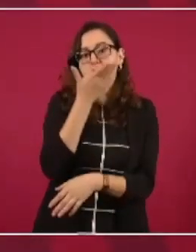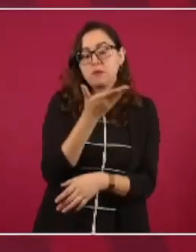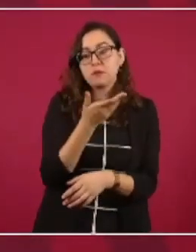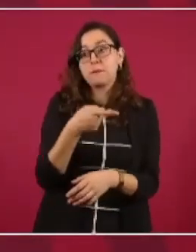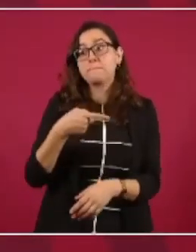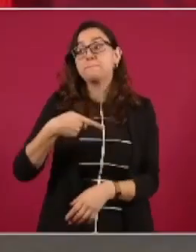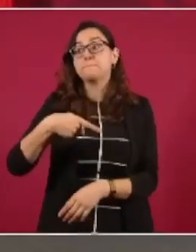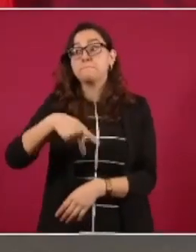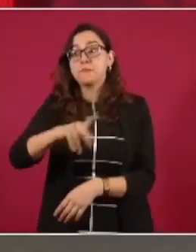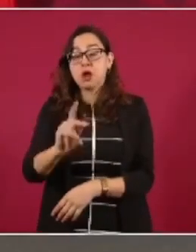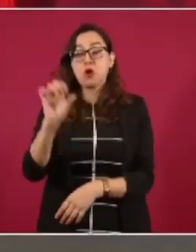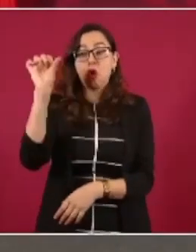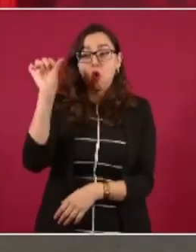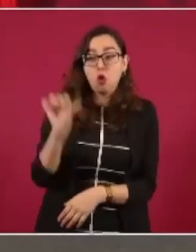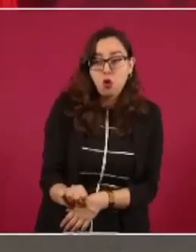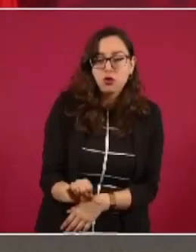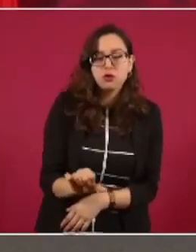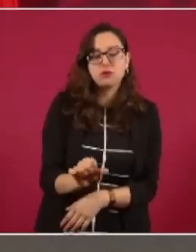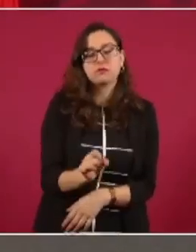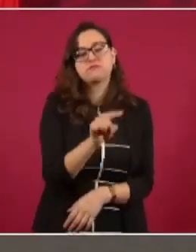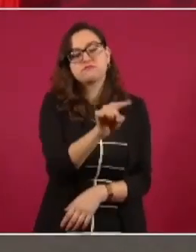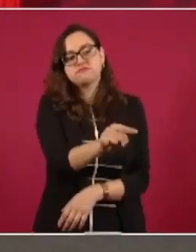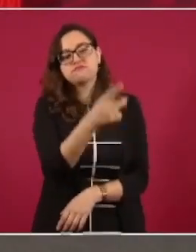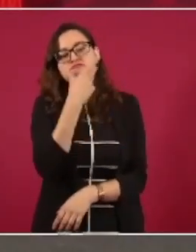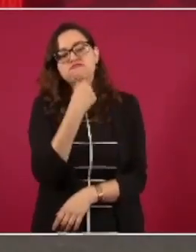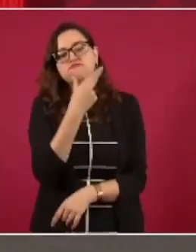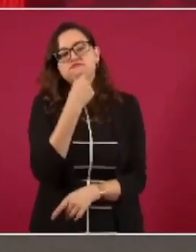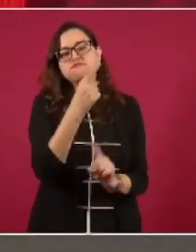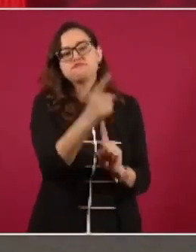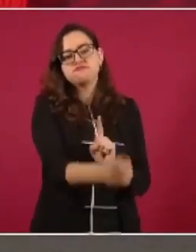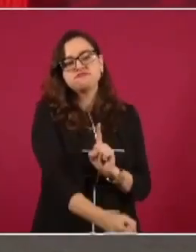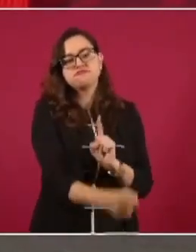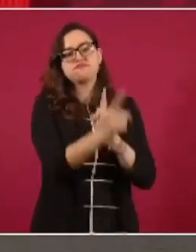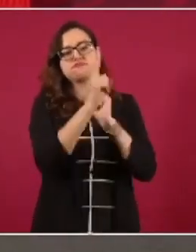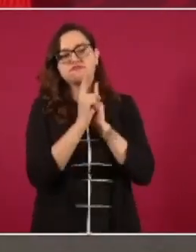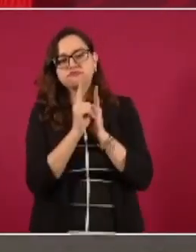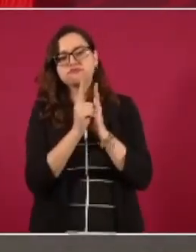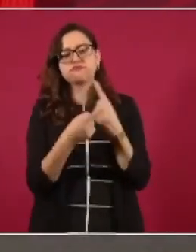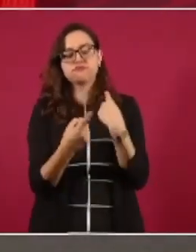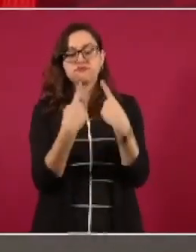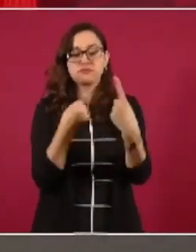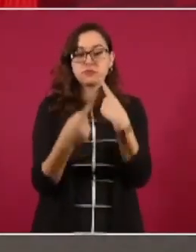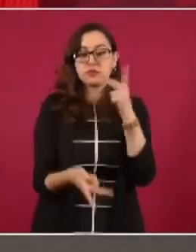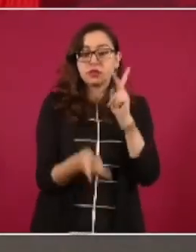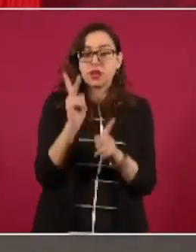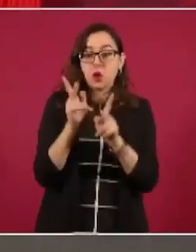aquí a Palacio y vamos a poder conversar.